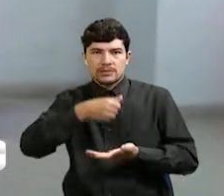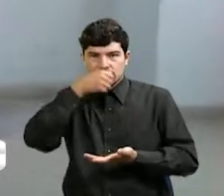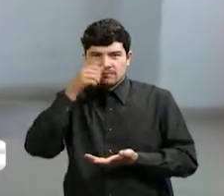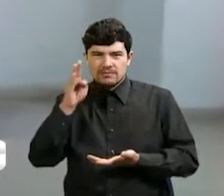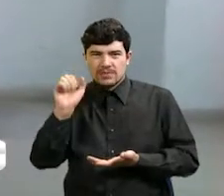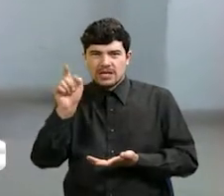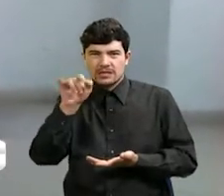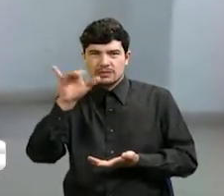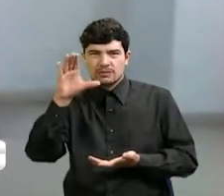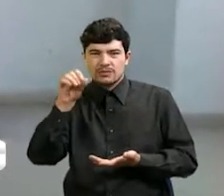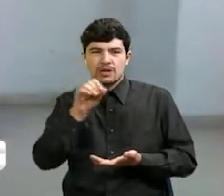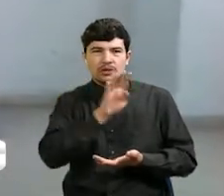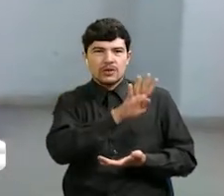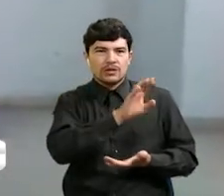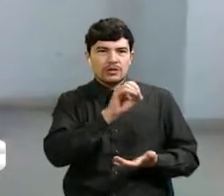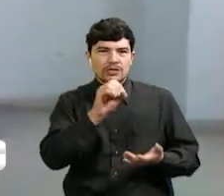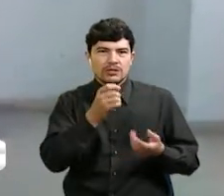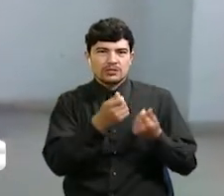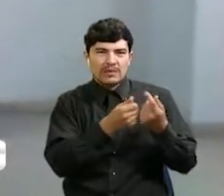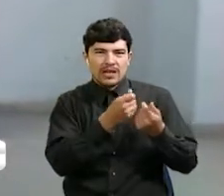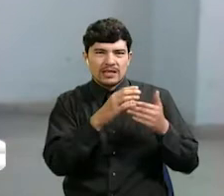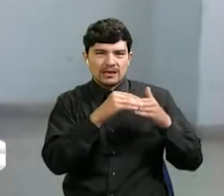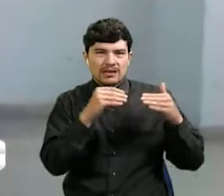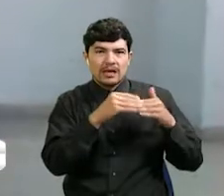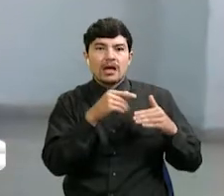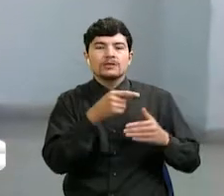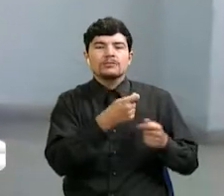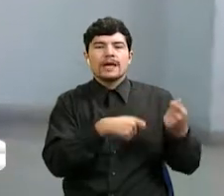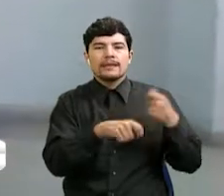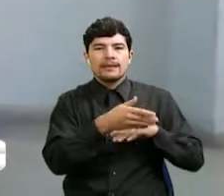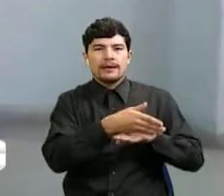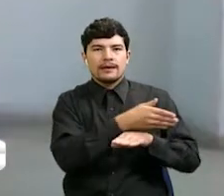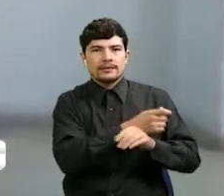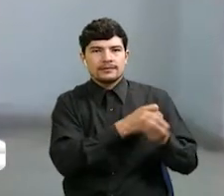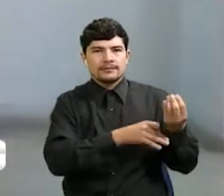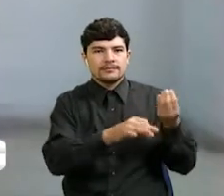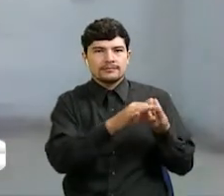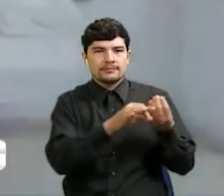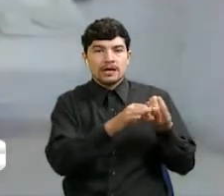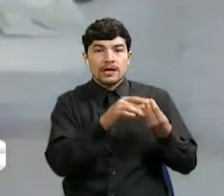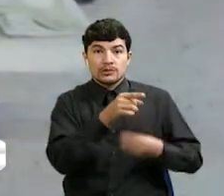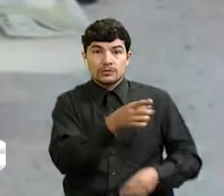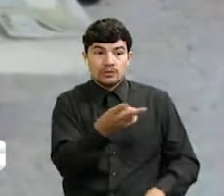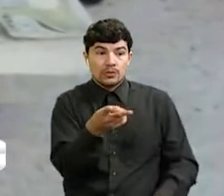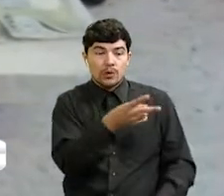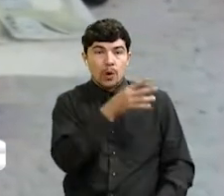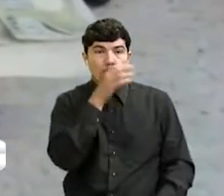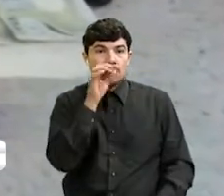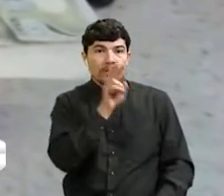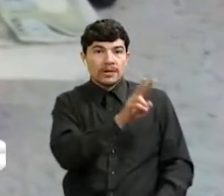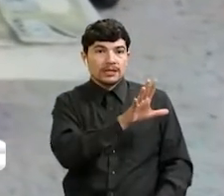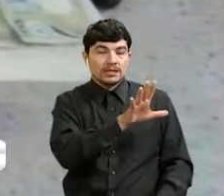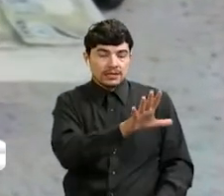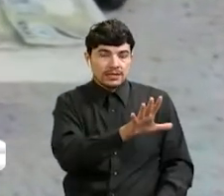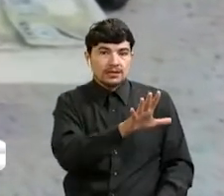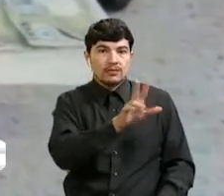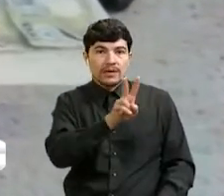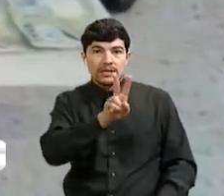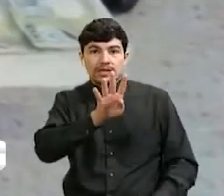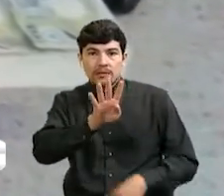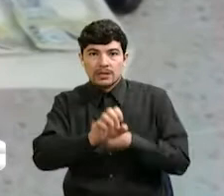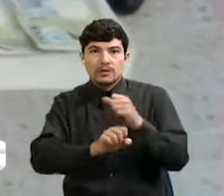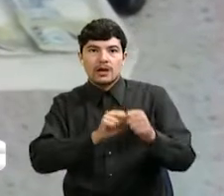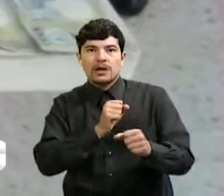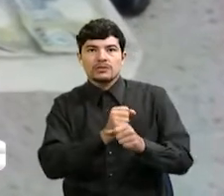450 mil pesos en efectivo, al parecer producto de la venta de alcaloides. Los dos hombres, de 25 y 24 años,